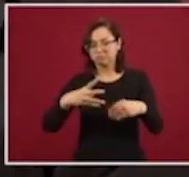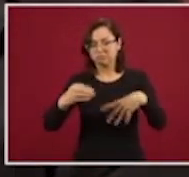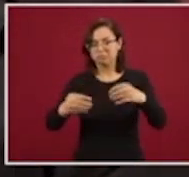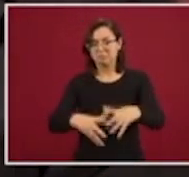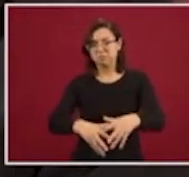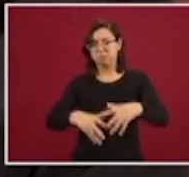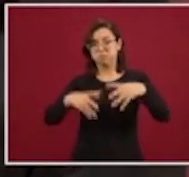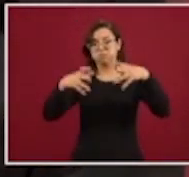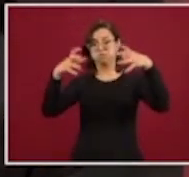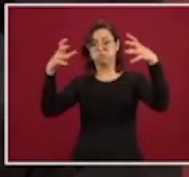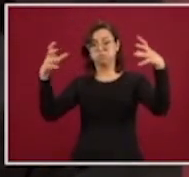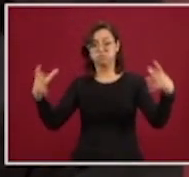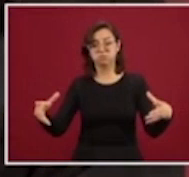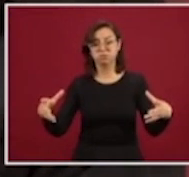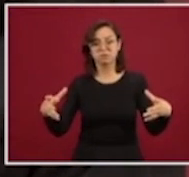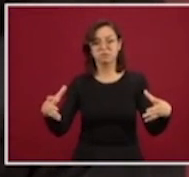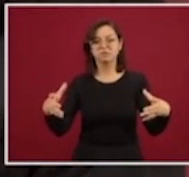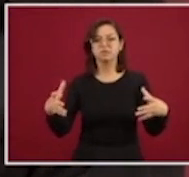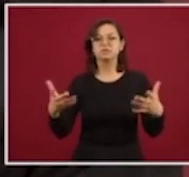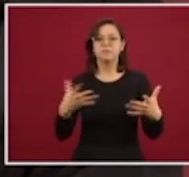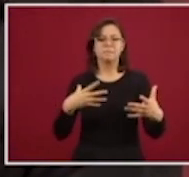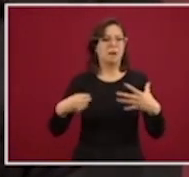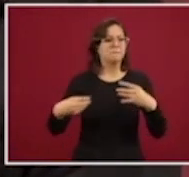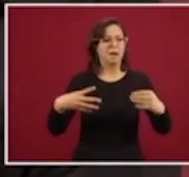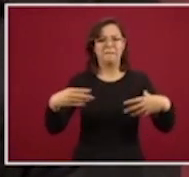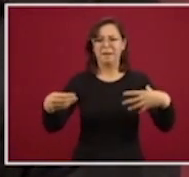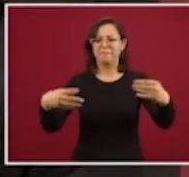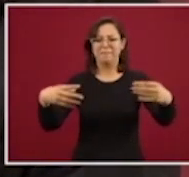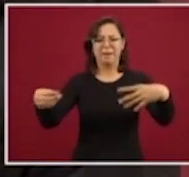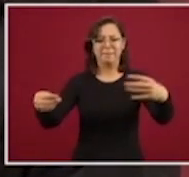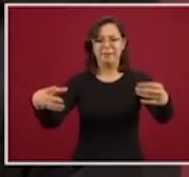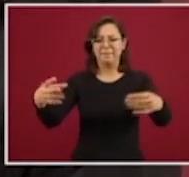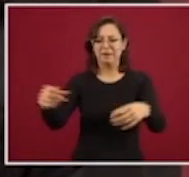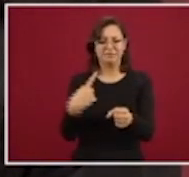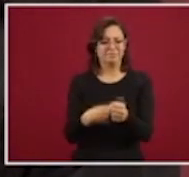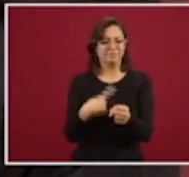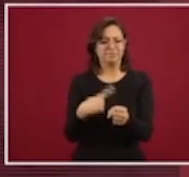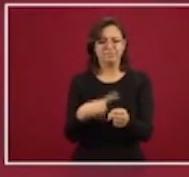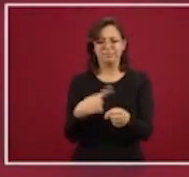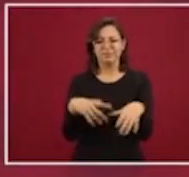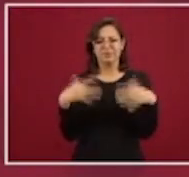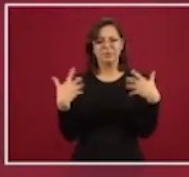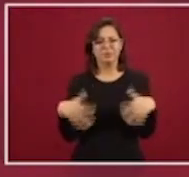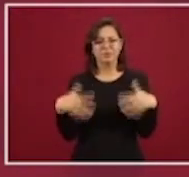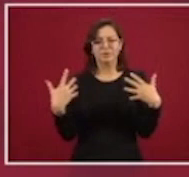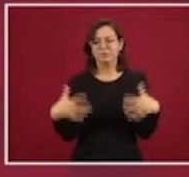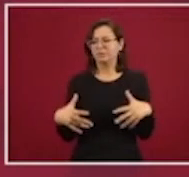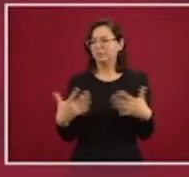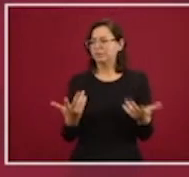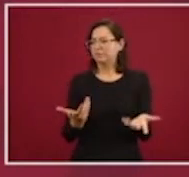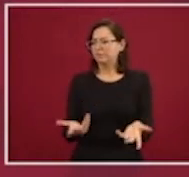dispare el contagio, la enfermedad y que tengamos